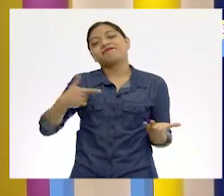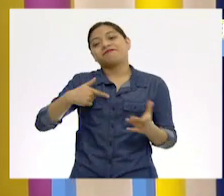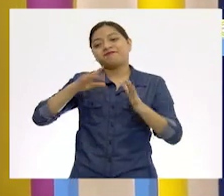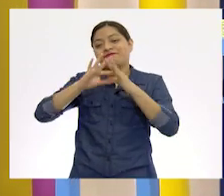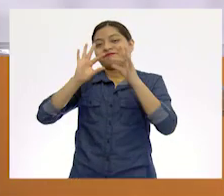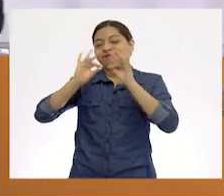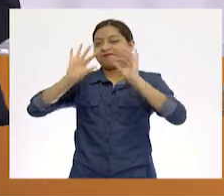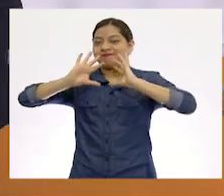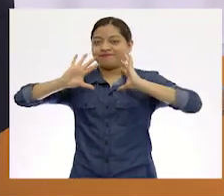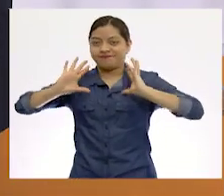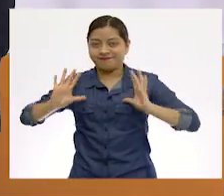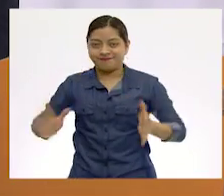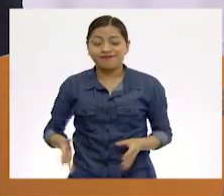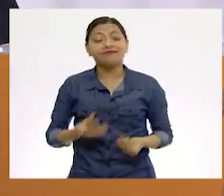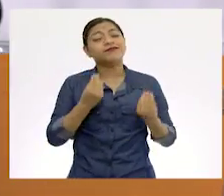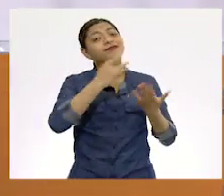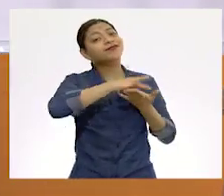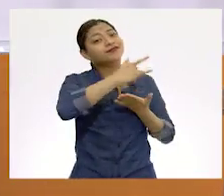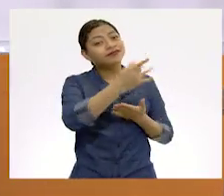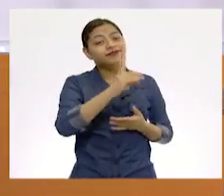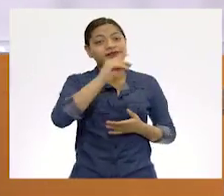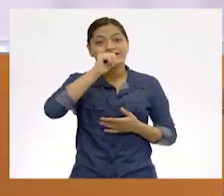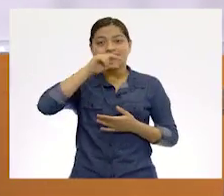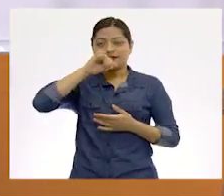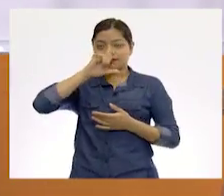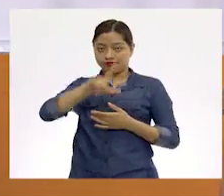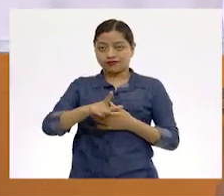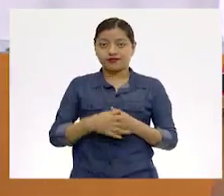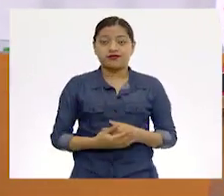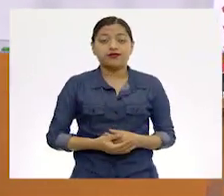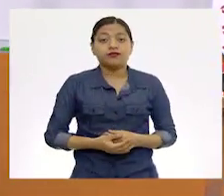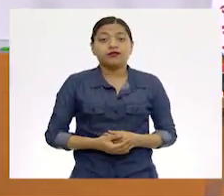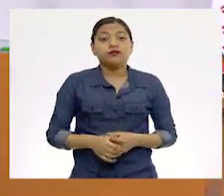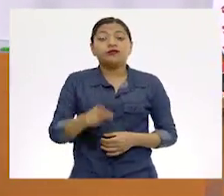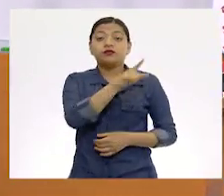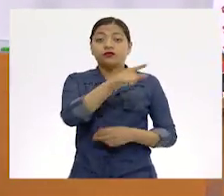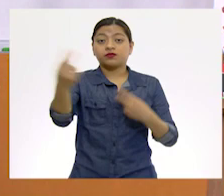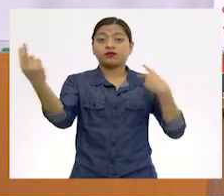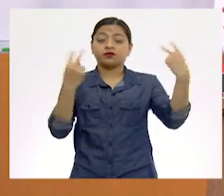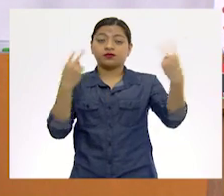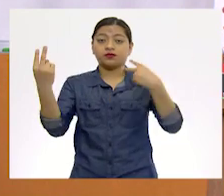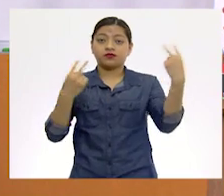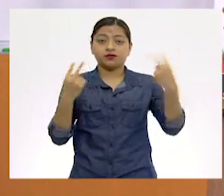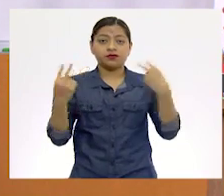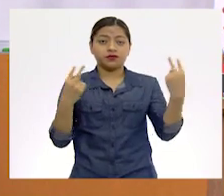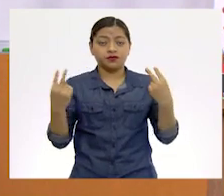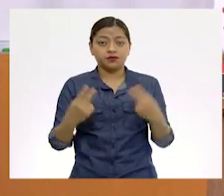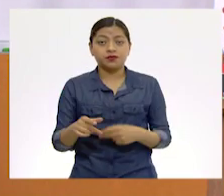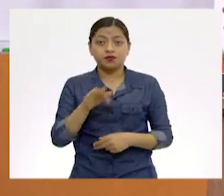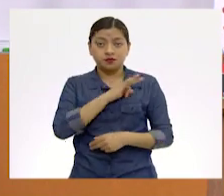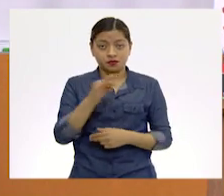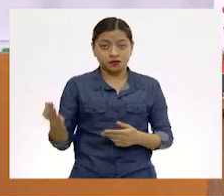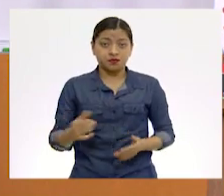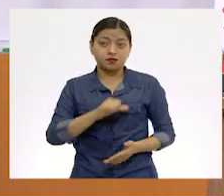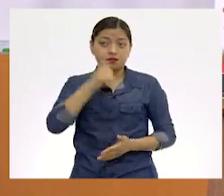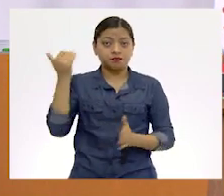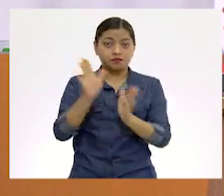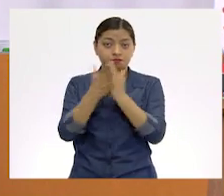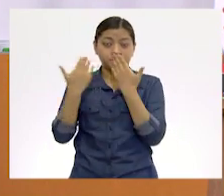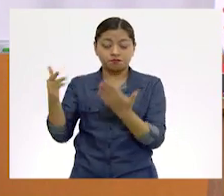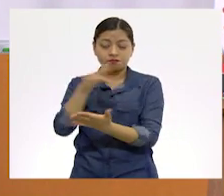todo, Eric. Muchas gracias, Daniel. Qué hermosa clase. Y para los que nos están viendo, si les es posible consultar otros